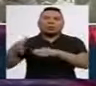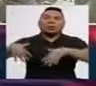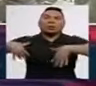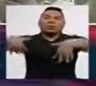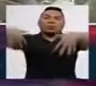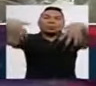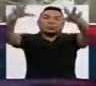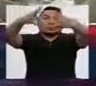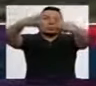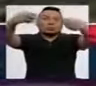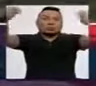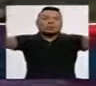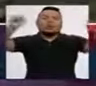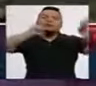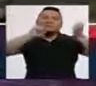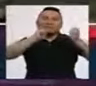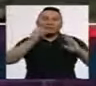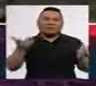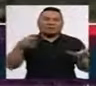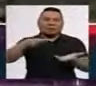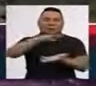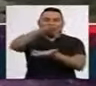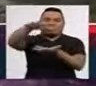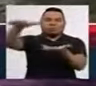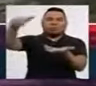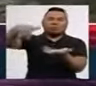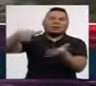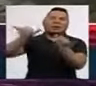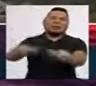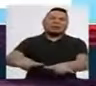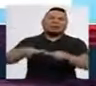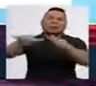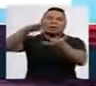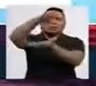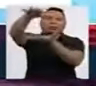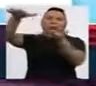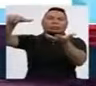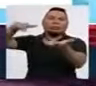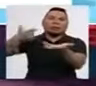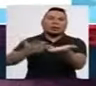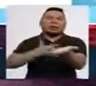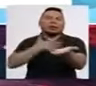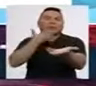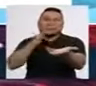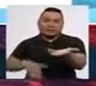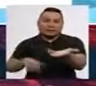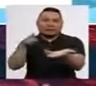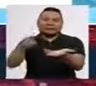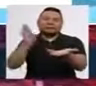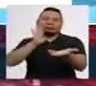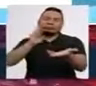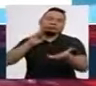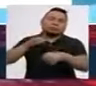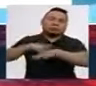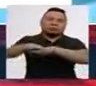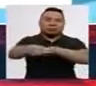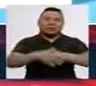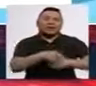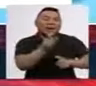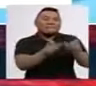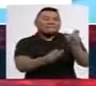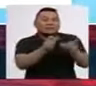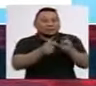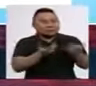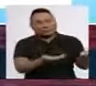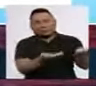no. Pero lo que sí queremos invocarle a la población, y es una cosa que hemos estado conversando con la gente del sector salud, es que a veces las personas no entienden que